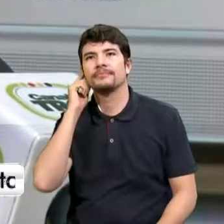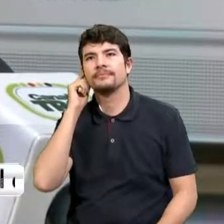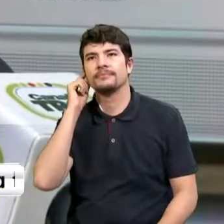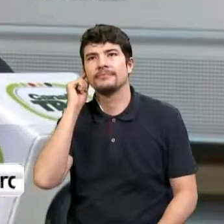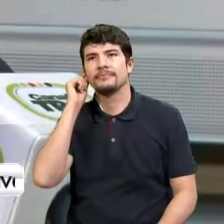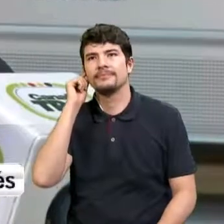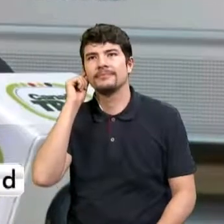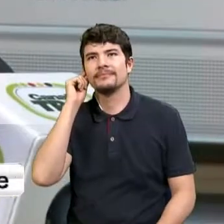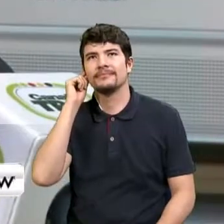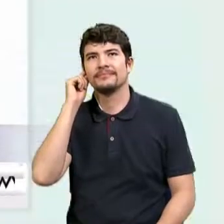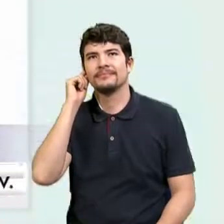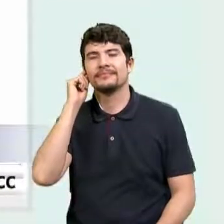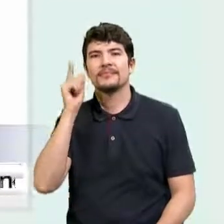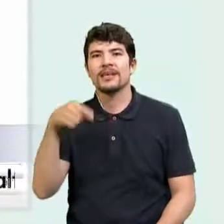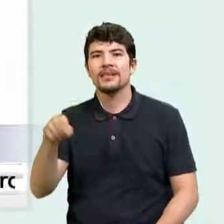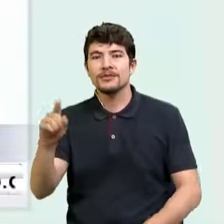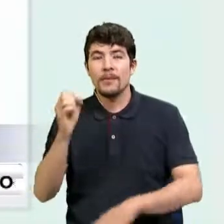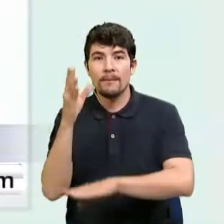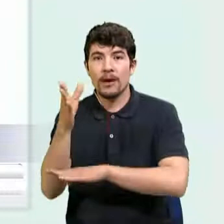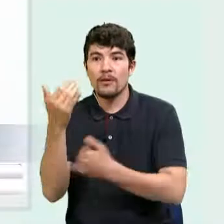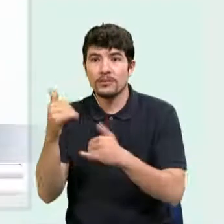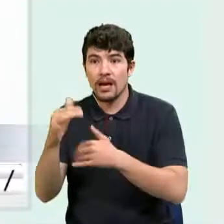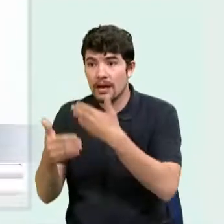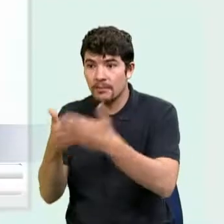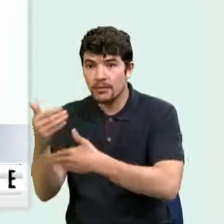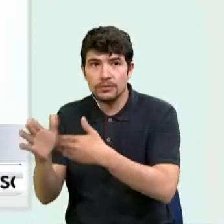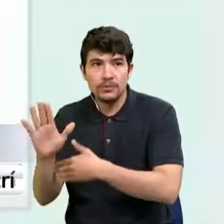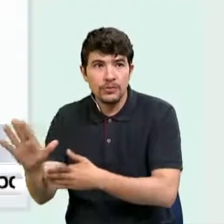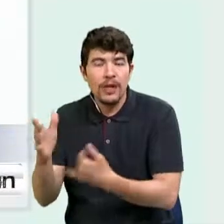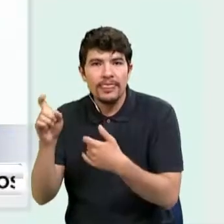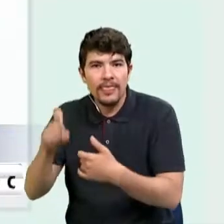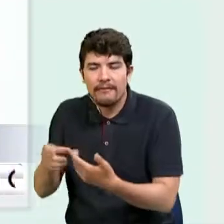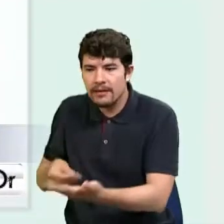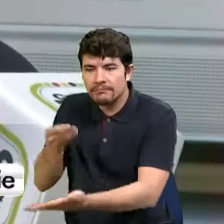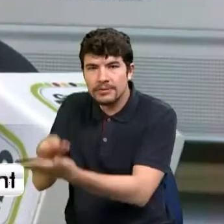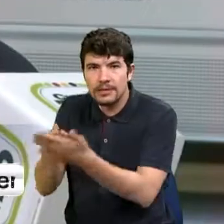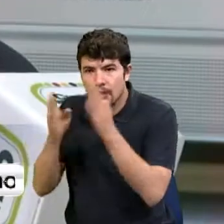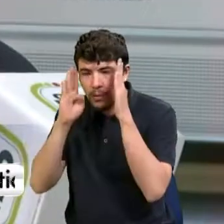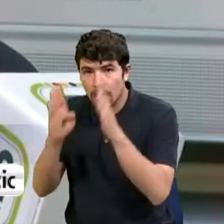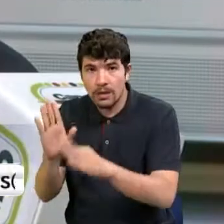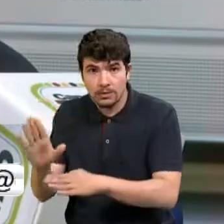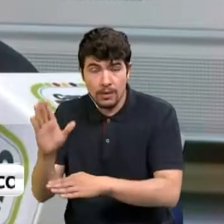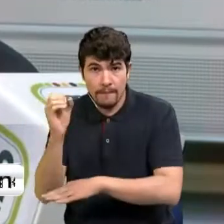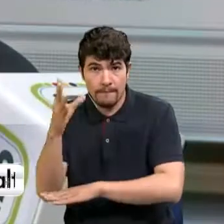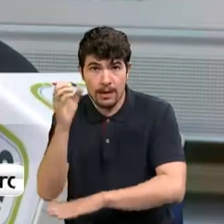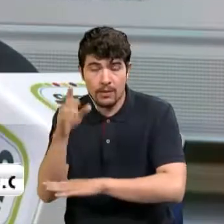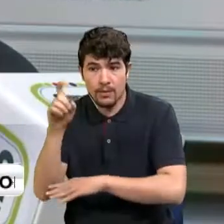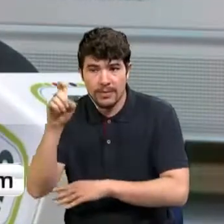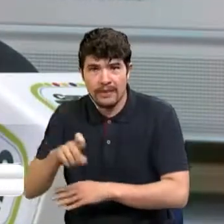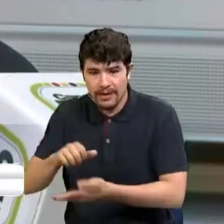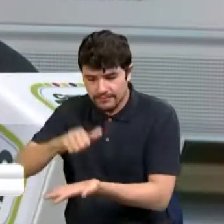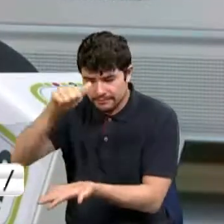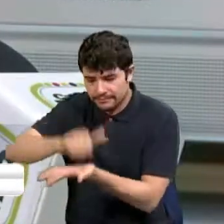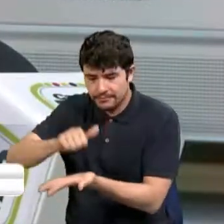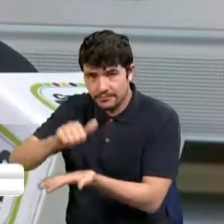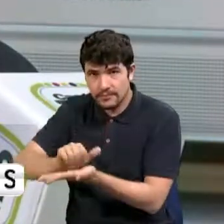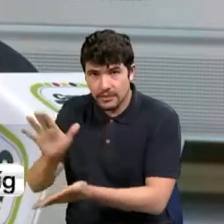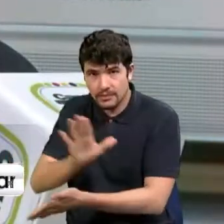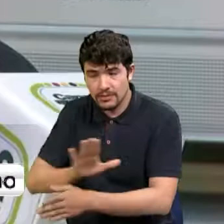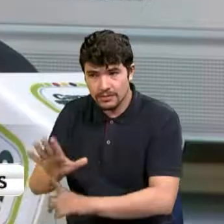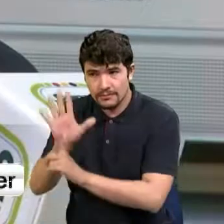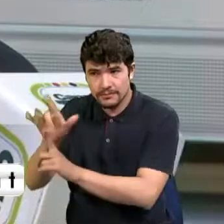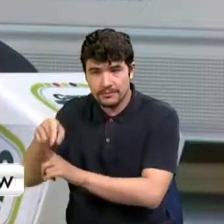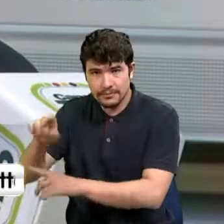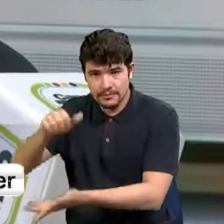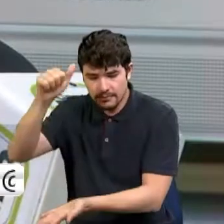presentar en bancos su declaración entonces deben tener cuidado de que en el banco les sellen si van a presentar en bancos le